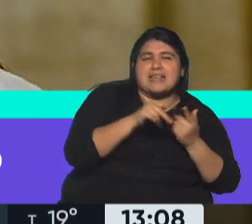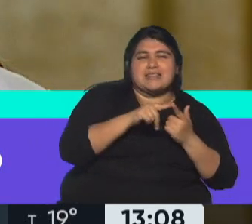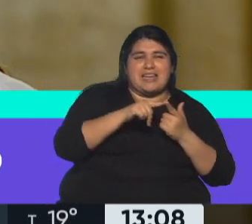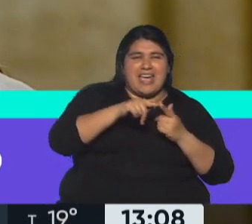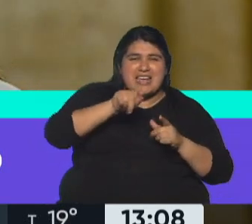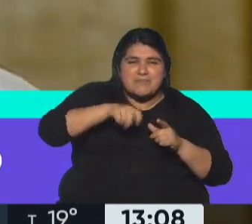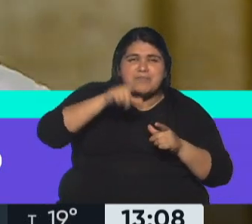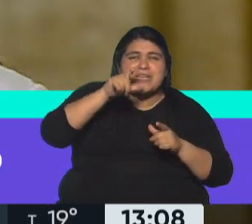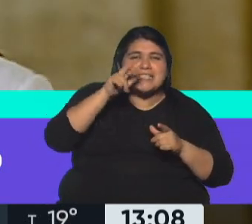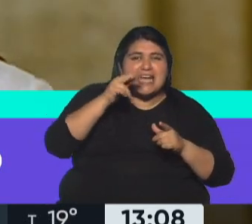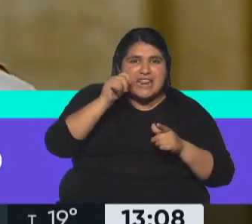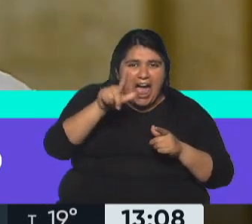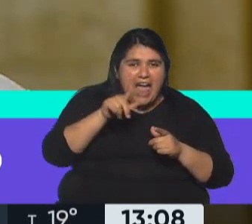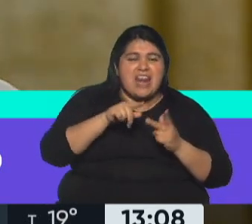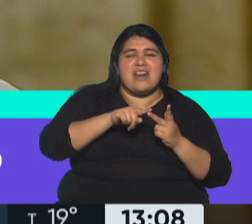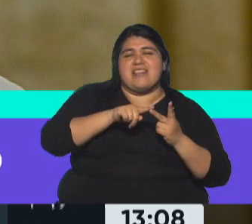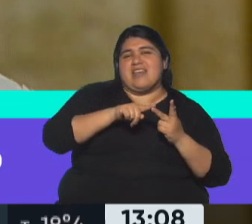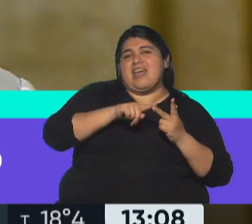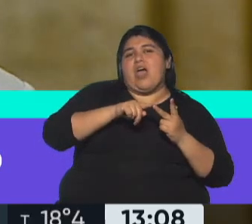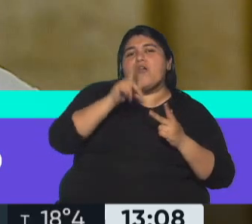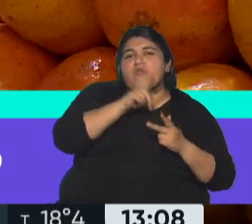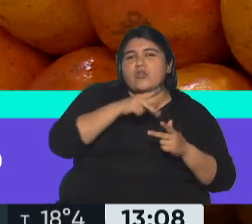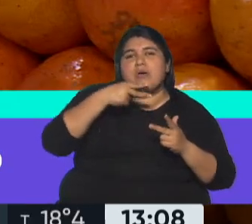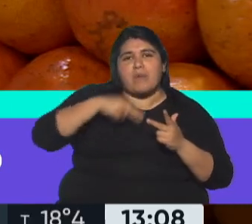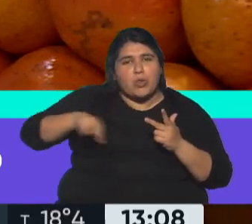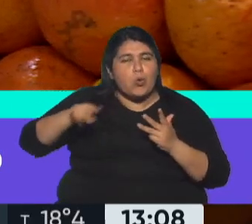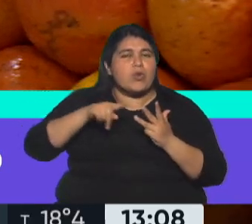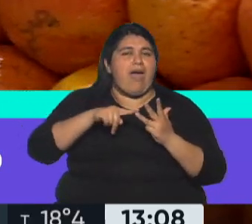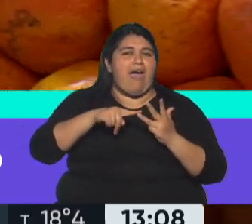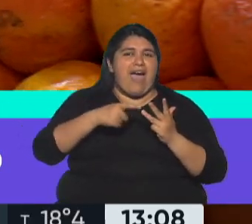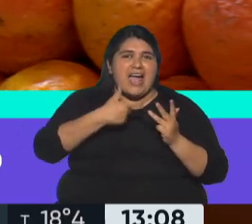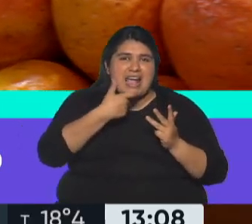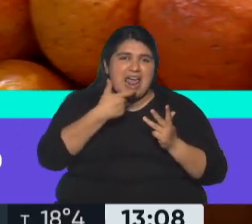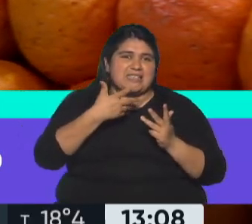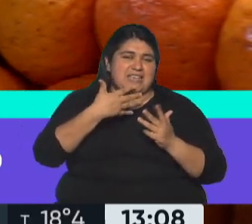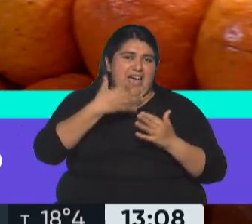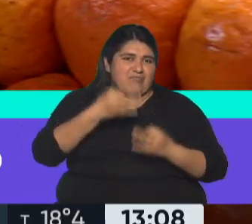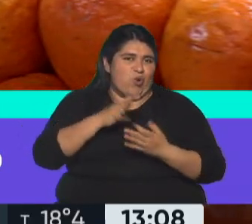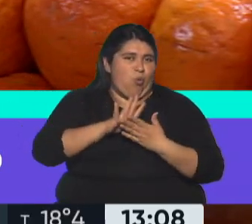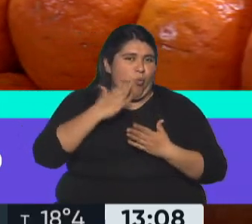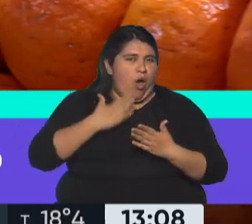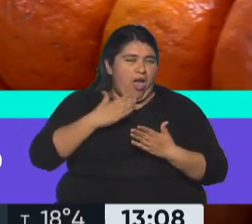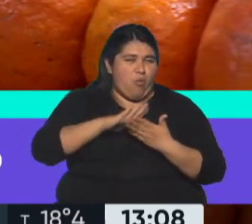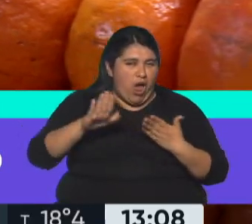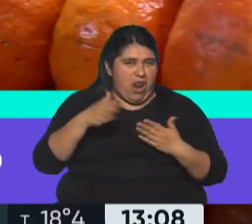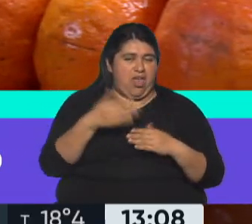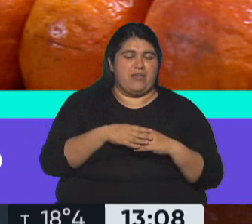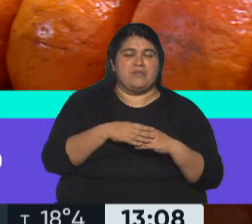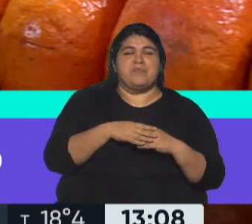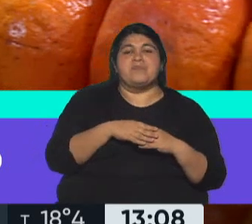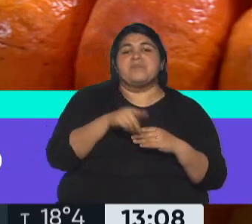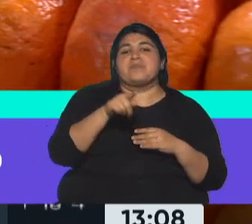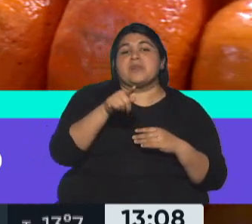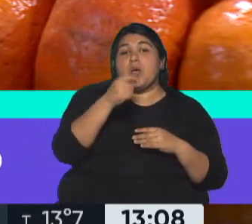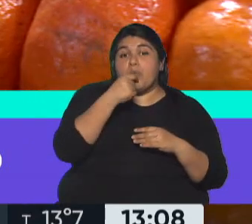entraría la quinua el grupo de las frutas y las verduras el grupo de las grasas saludables todos los grupos de alimentos son importantes y también saber que si yo